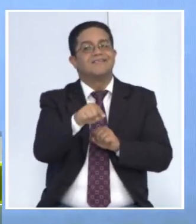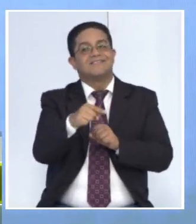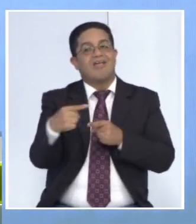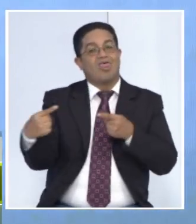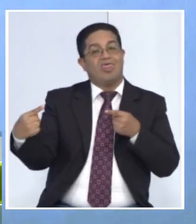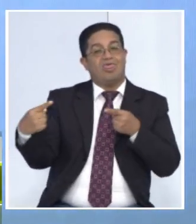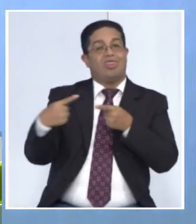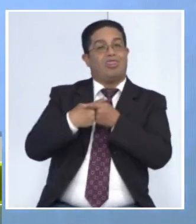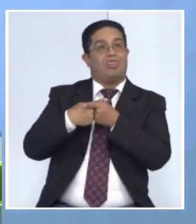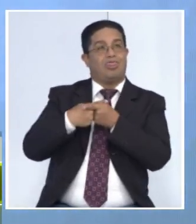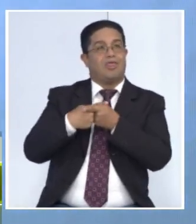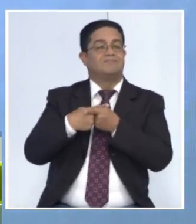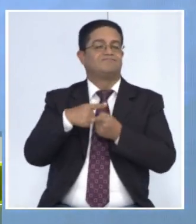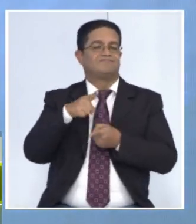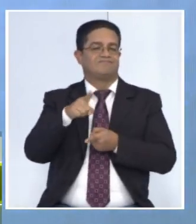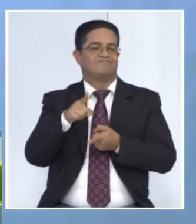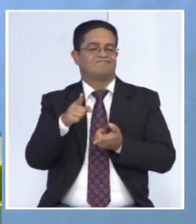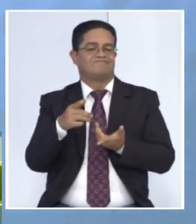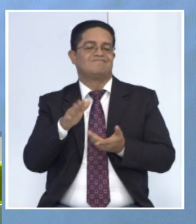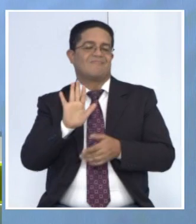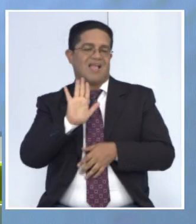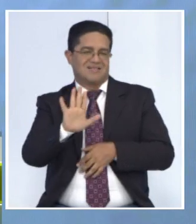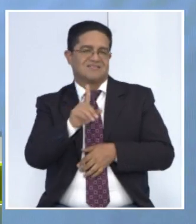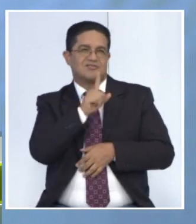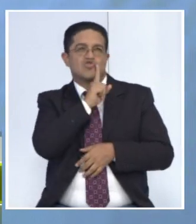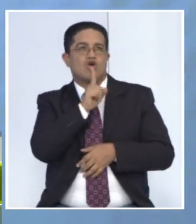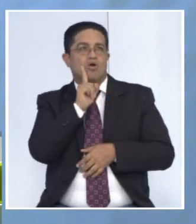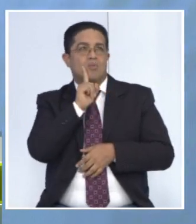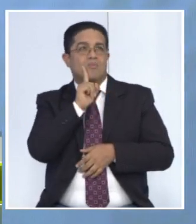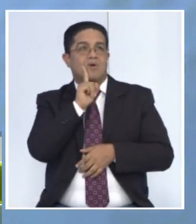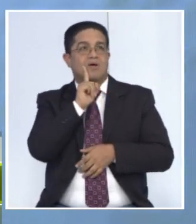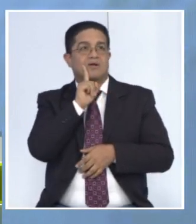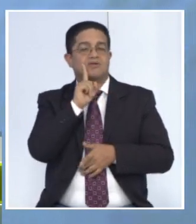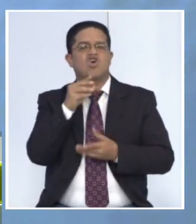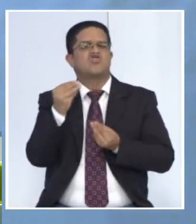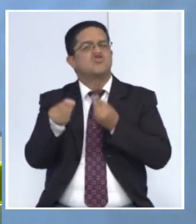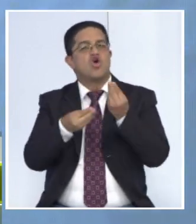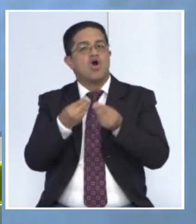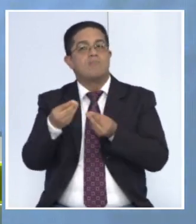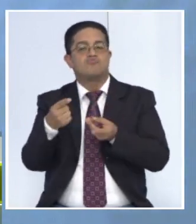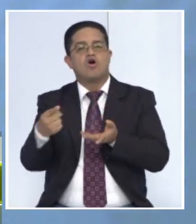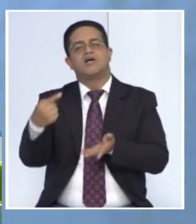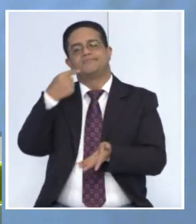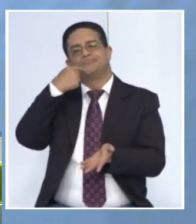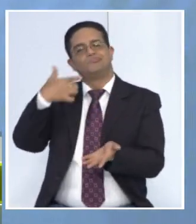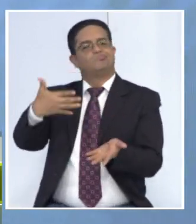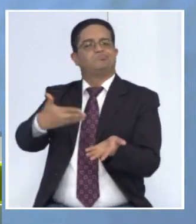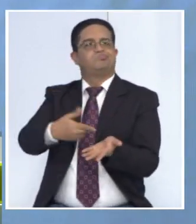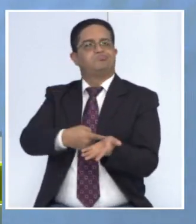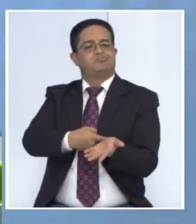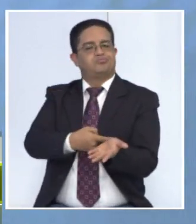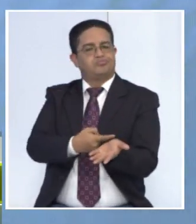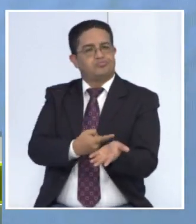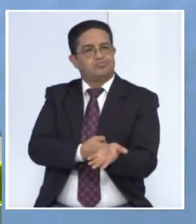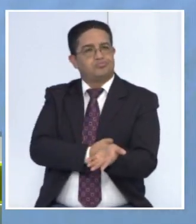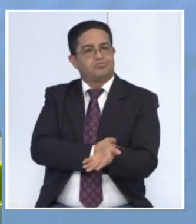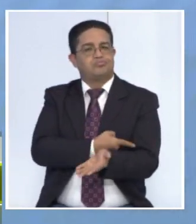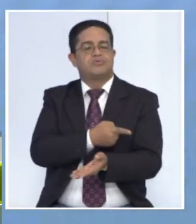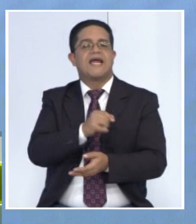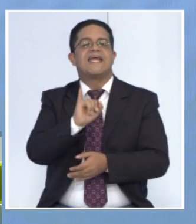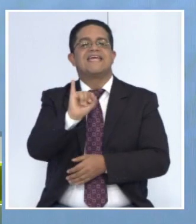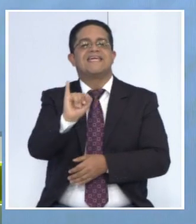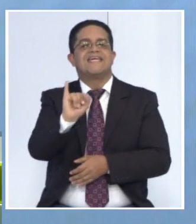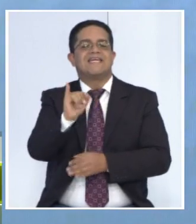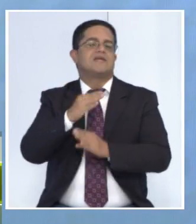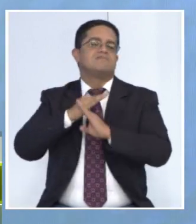sensibilización, porque así se denomina, y es con la administración de una inmunoglobulina D,